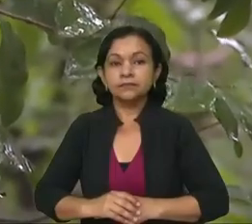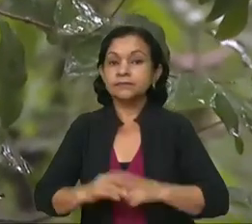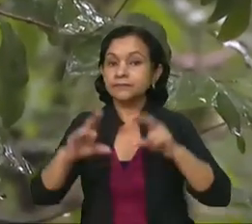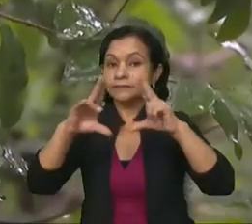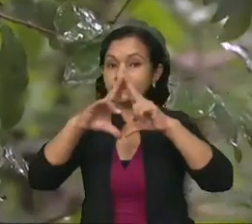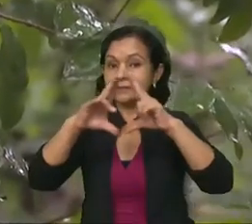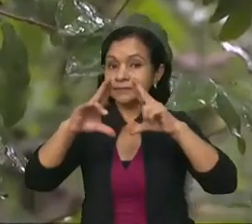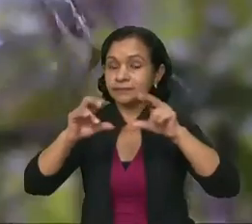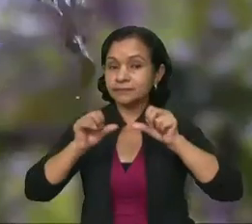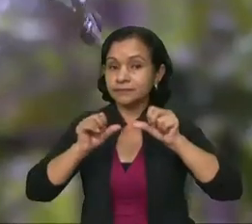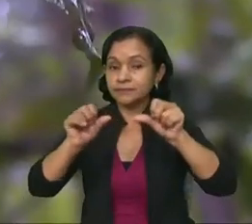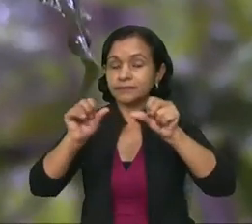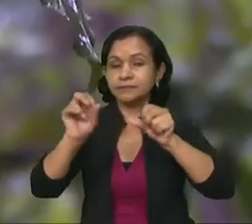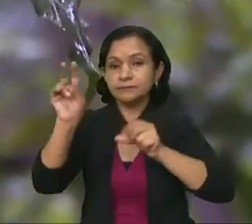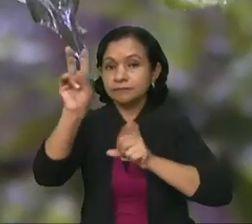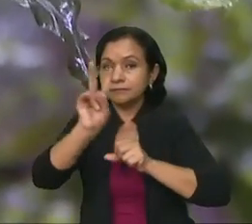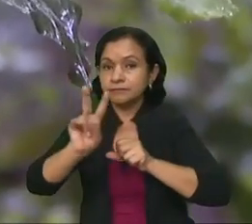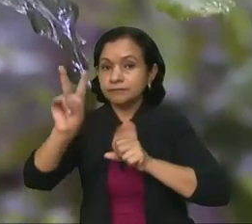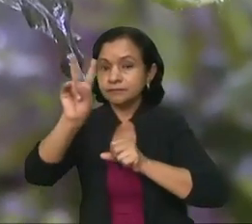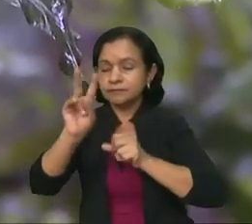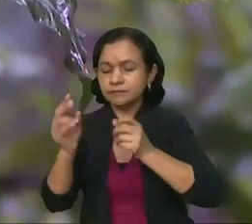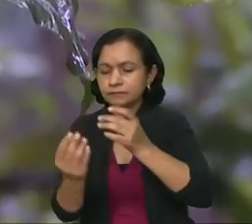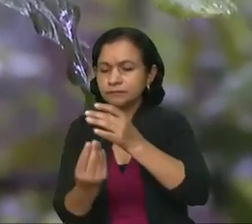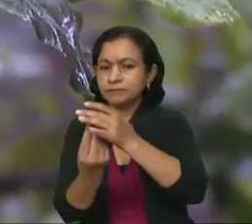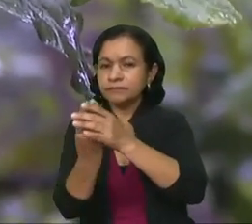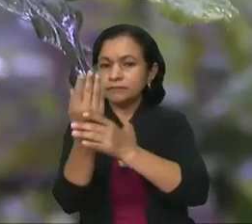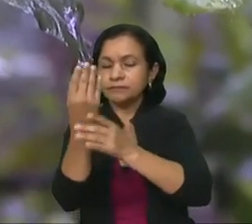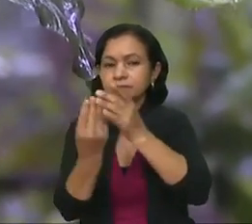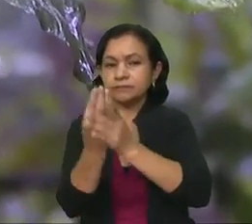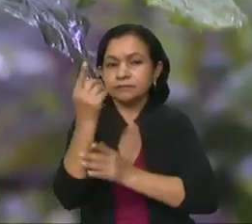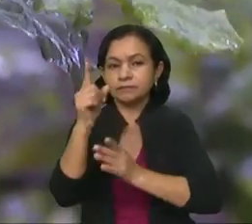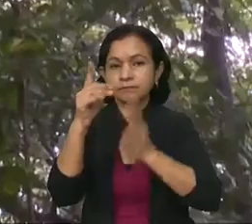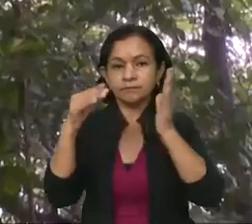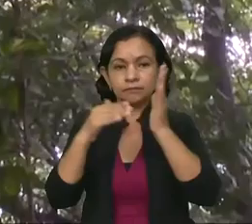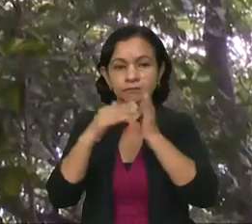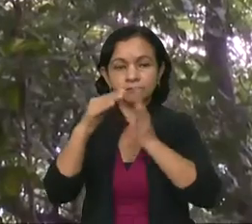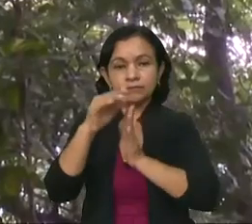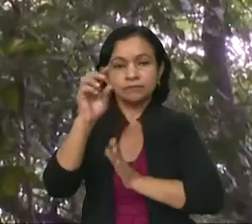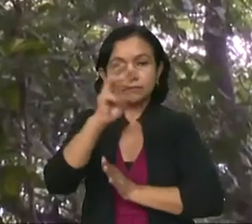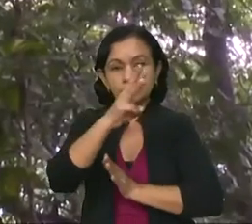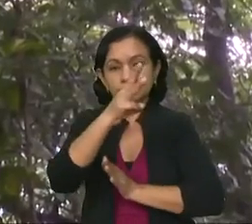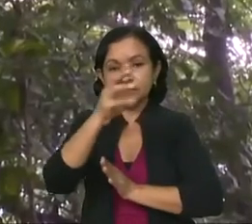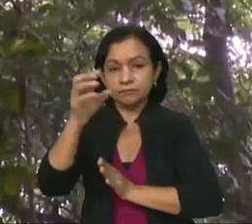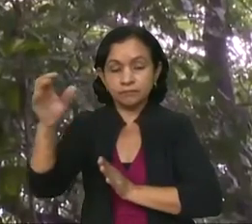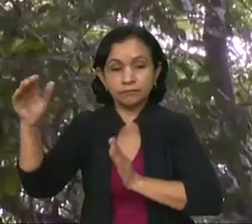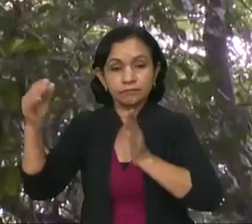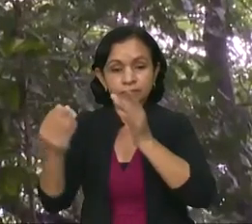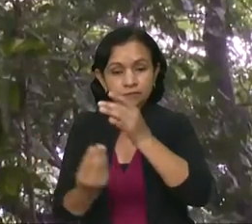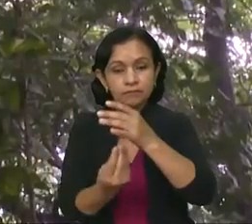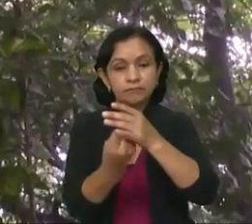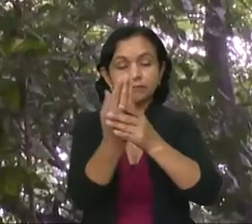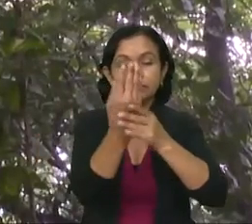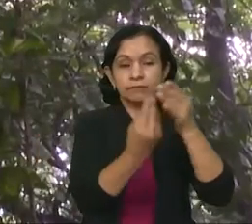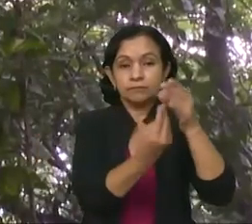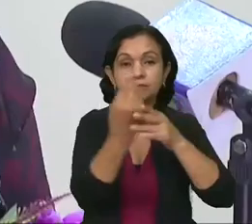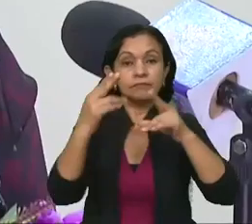Nicaragua avanza en la ruta verde de la reforestación con más de 1.300.000 plantas sembradas en el territorio